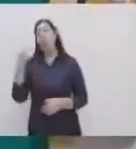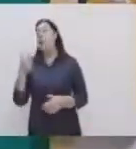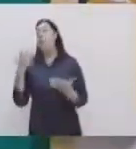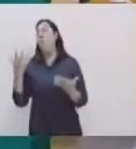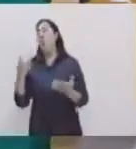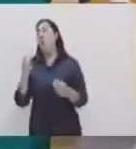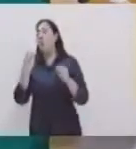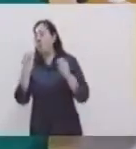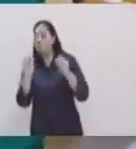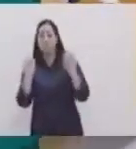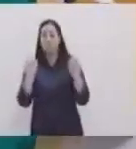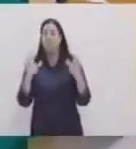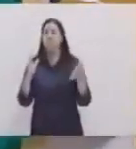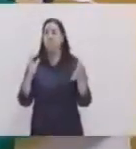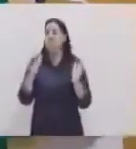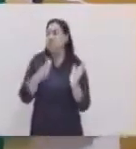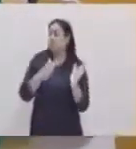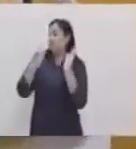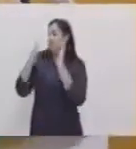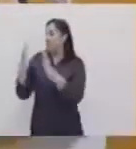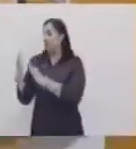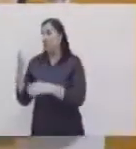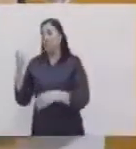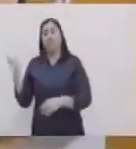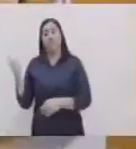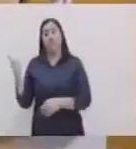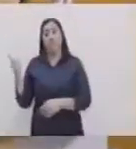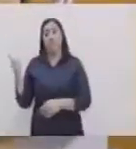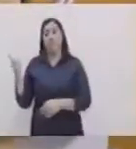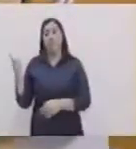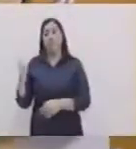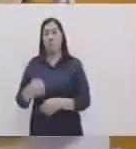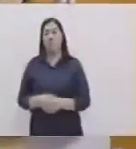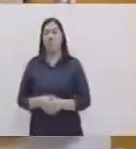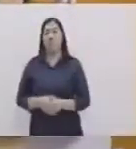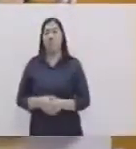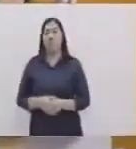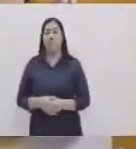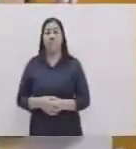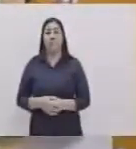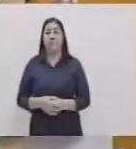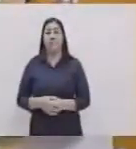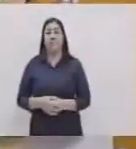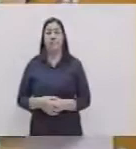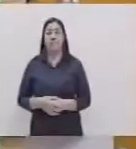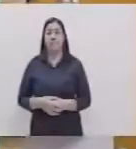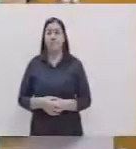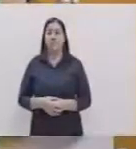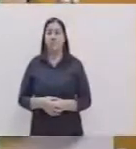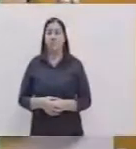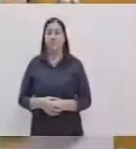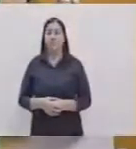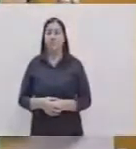Y el segundo que vamos a marcar va a ser de este lado, pero ahora del tamaño de C.